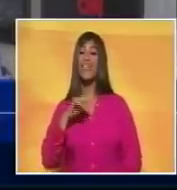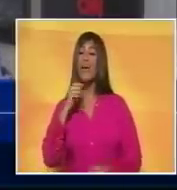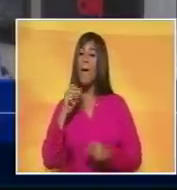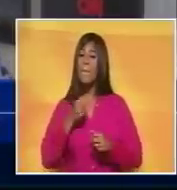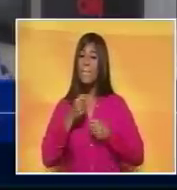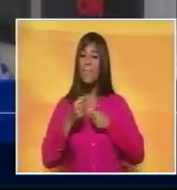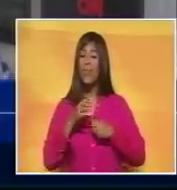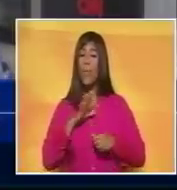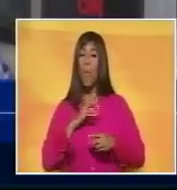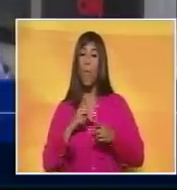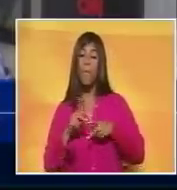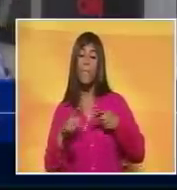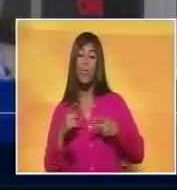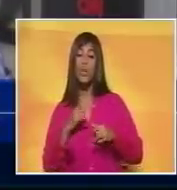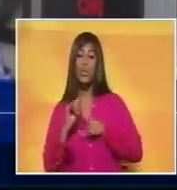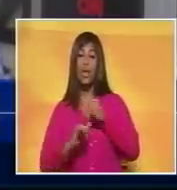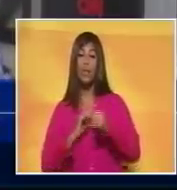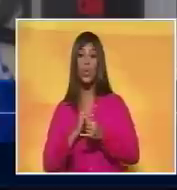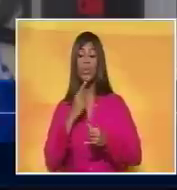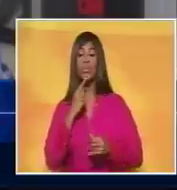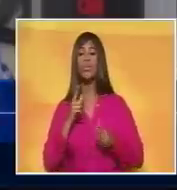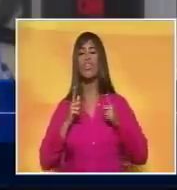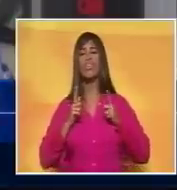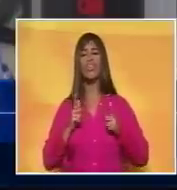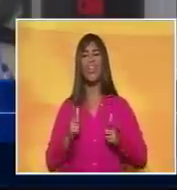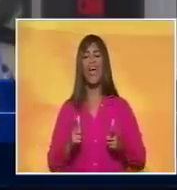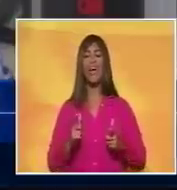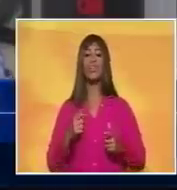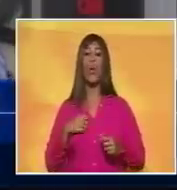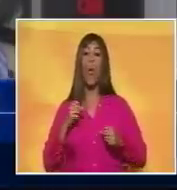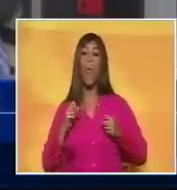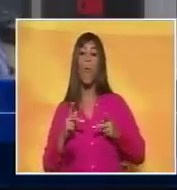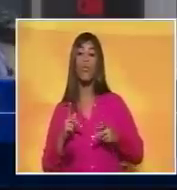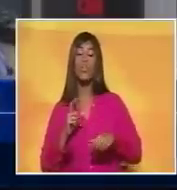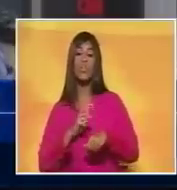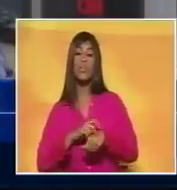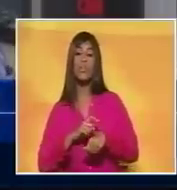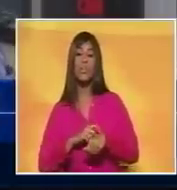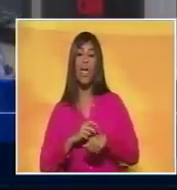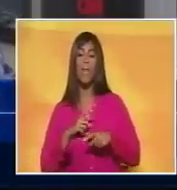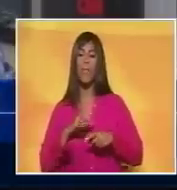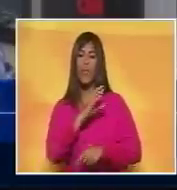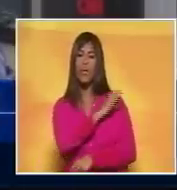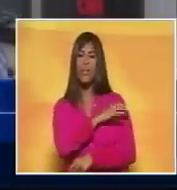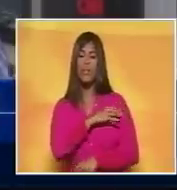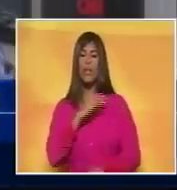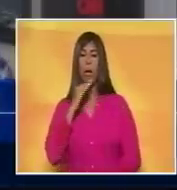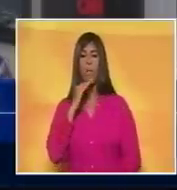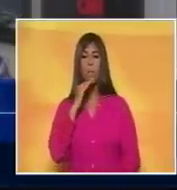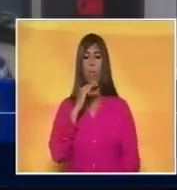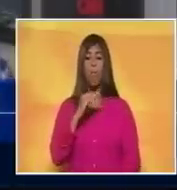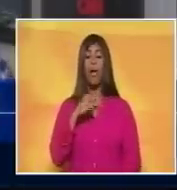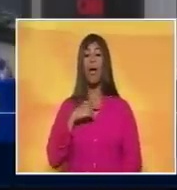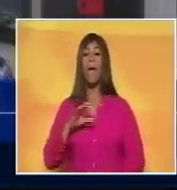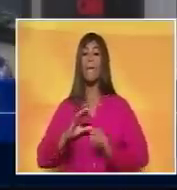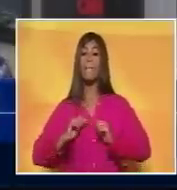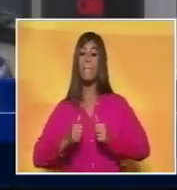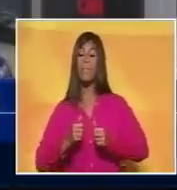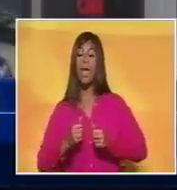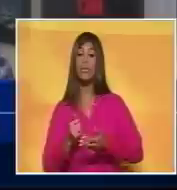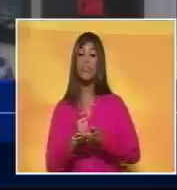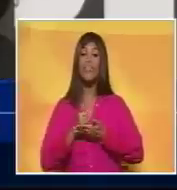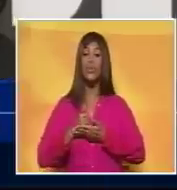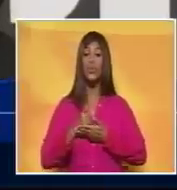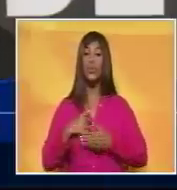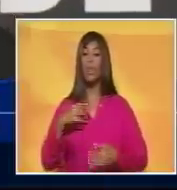reseñaron que Kit decidió utilizar este descanso en su agenda como una oportunidad para pasar un tiempo en un centro de bienestar, comenzar un tratamiento contra el